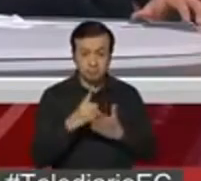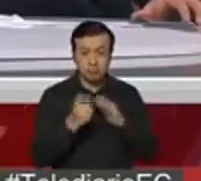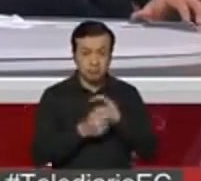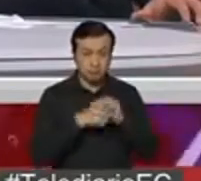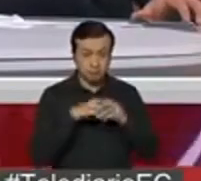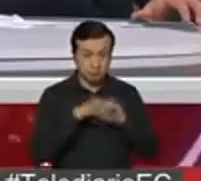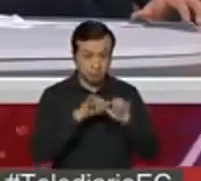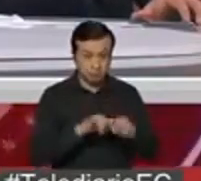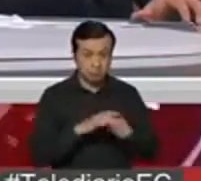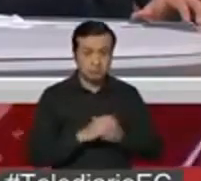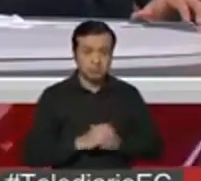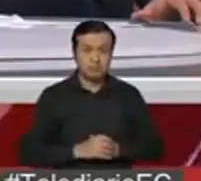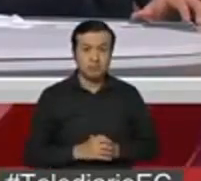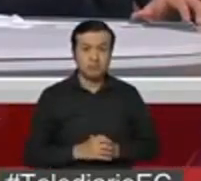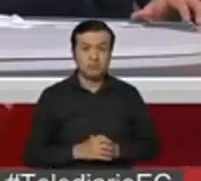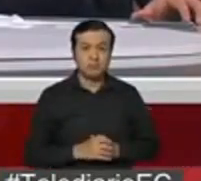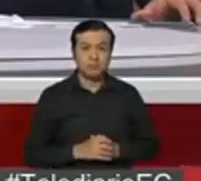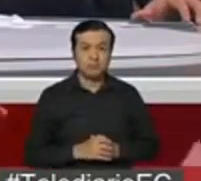confinamiento?